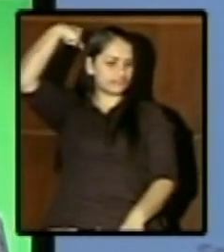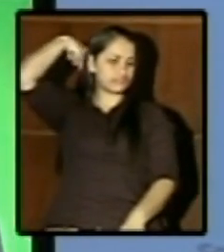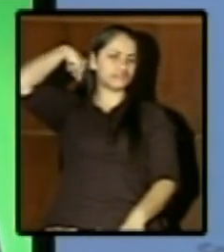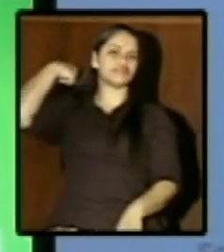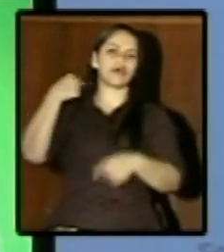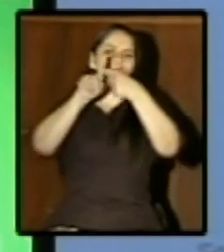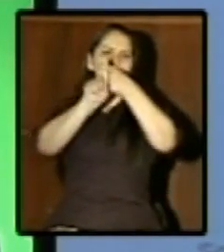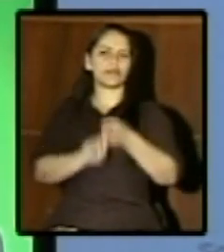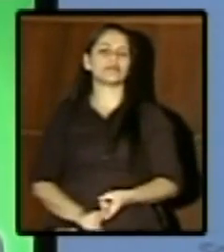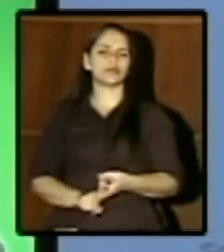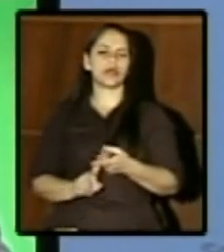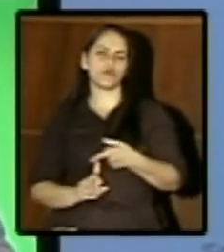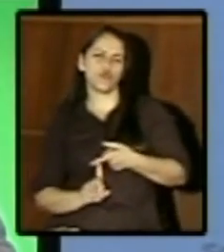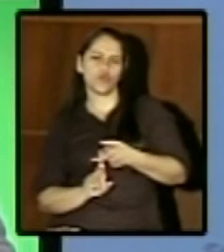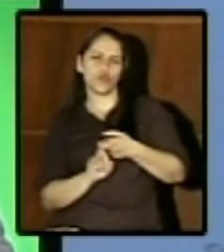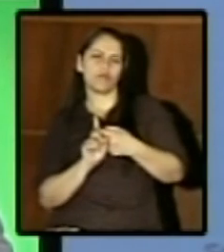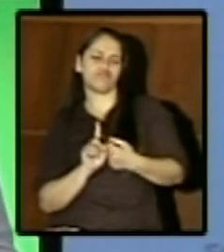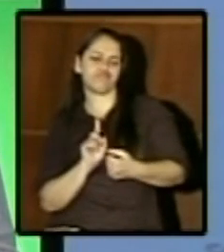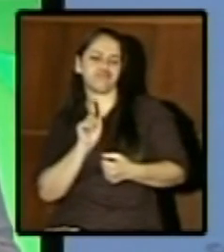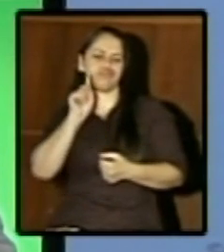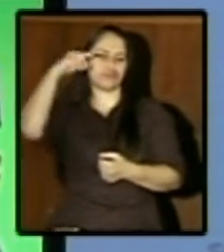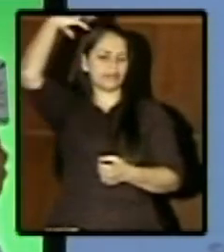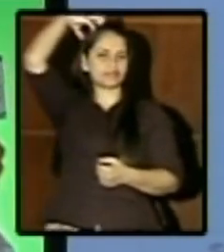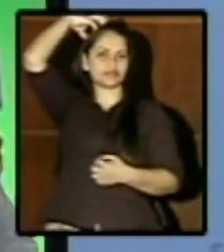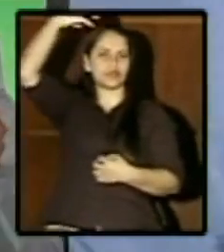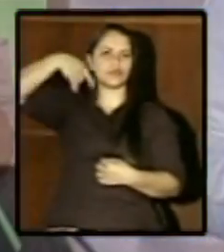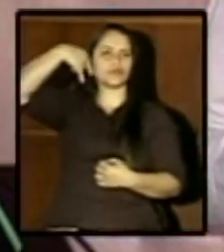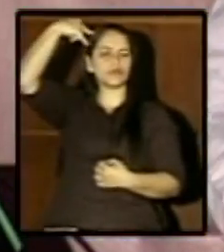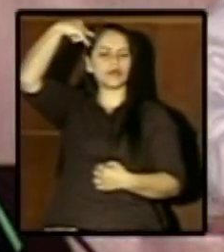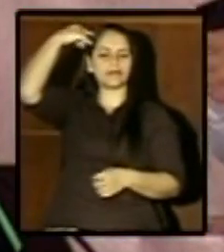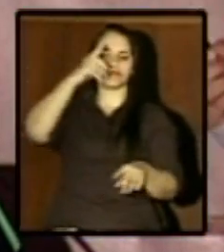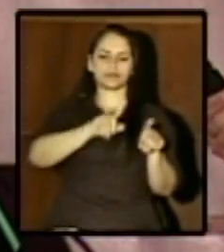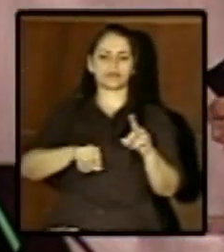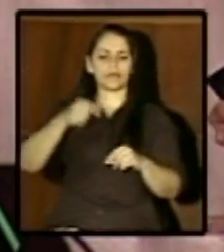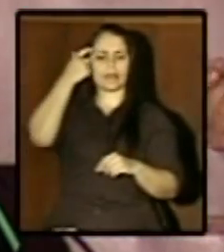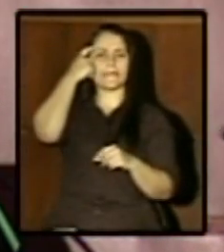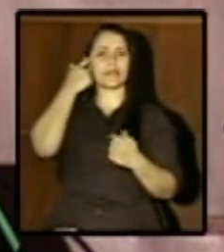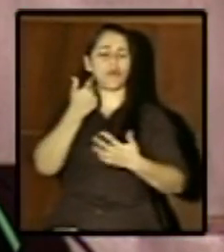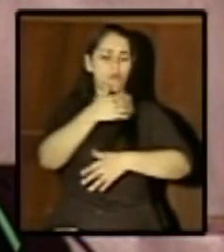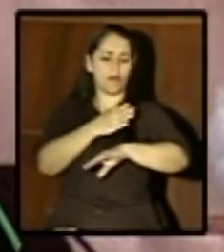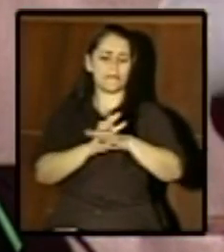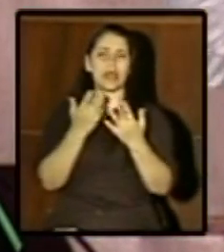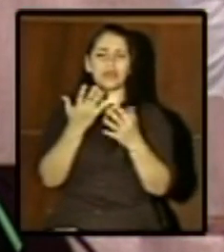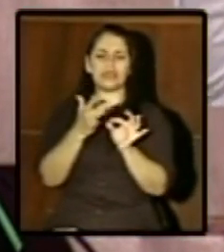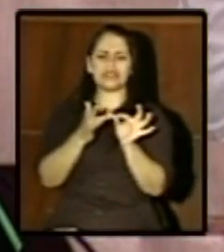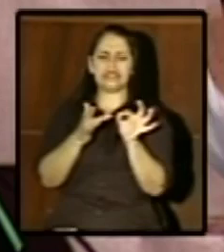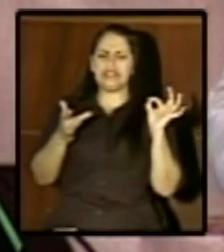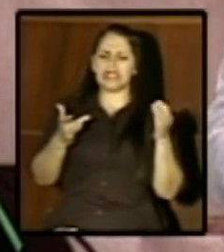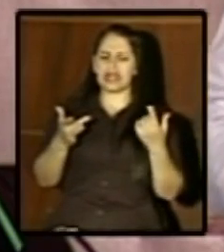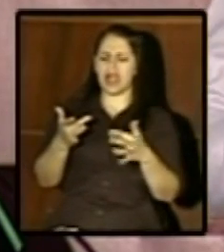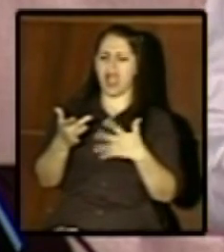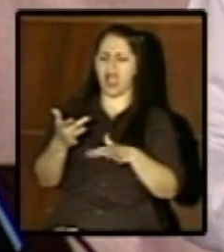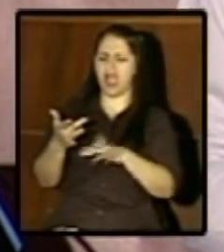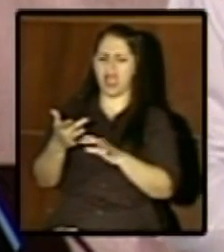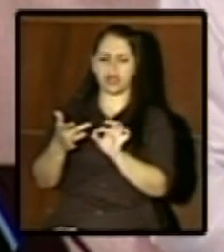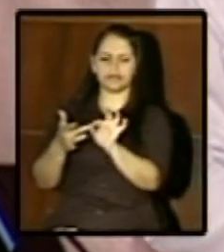porque es un tracto directo, ¡pam!, al cerebro y baja la respuesta. Nadie tiene que pensar en retirar una mano cuando tiene un chuzón, simplemente